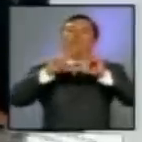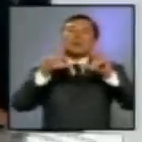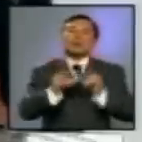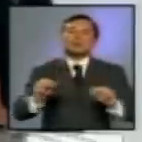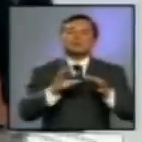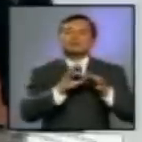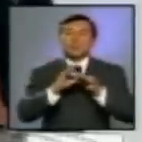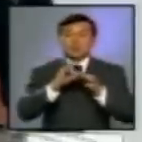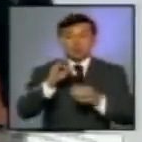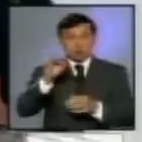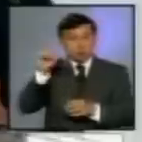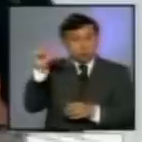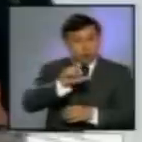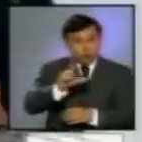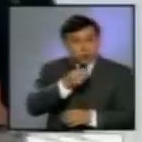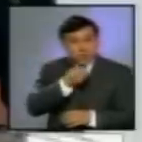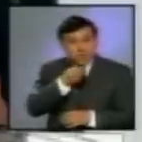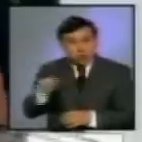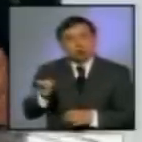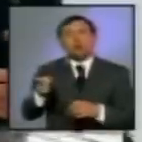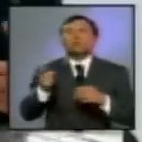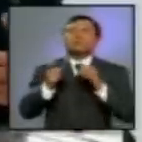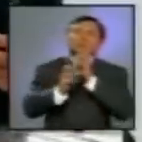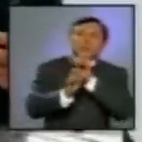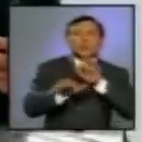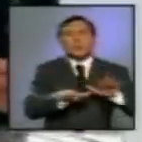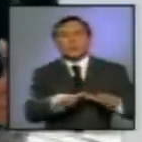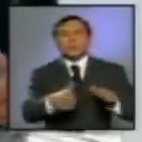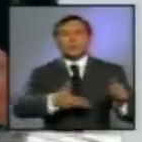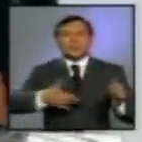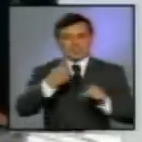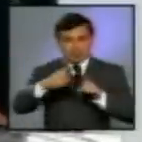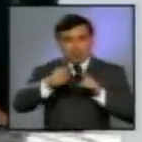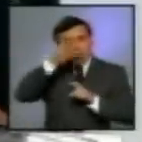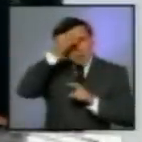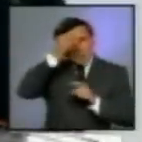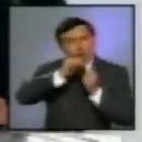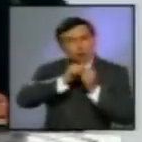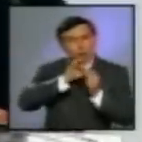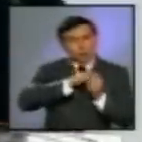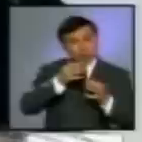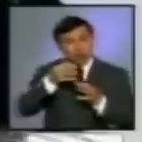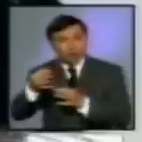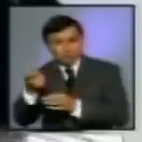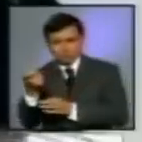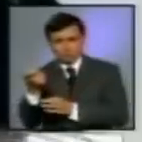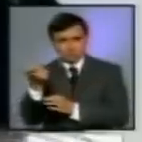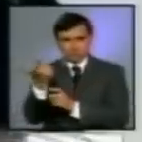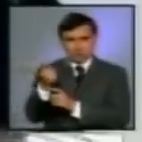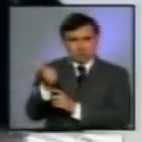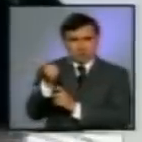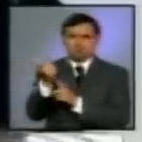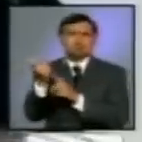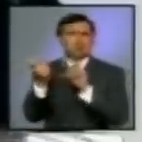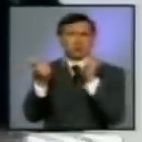musical, difícilmente va a tocar un arma. Vamos a recuperar los espacios públicos y la participación de la